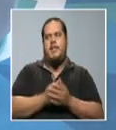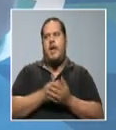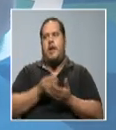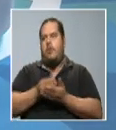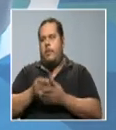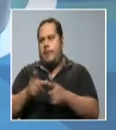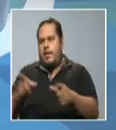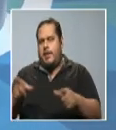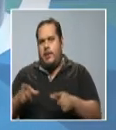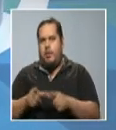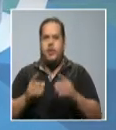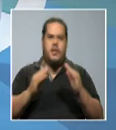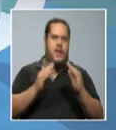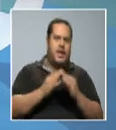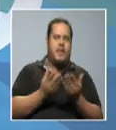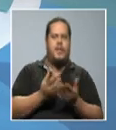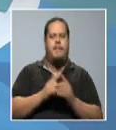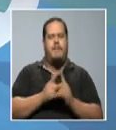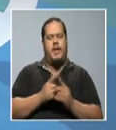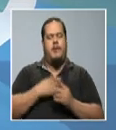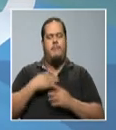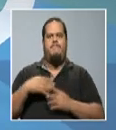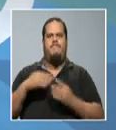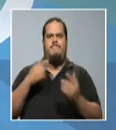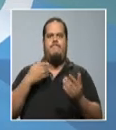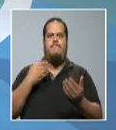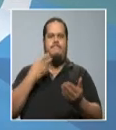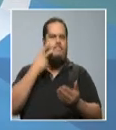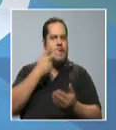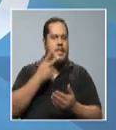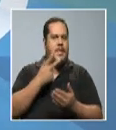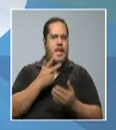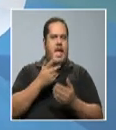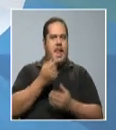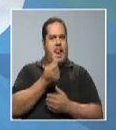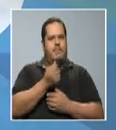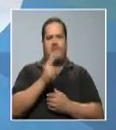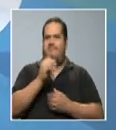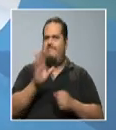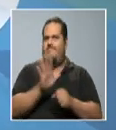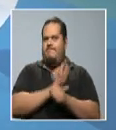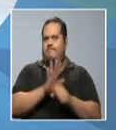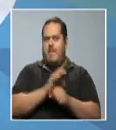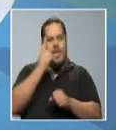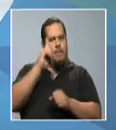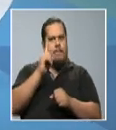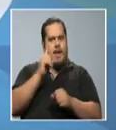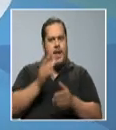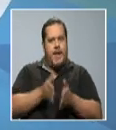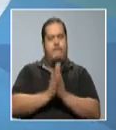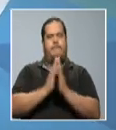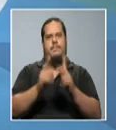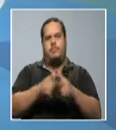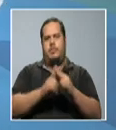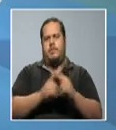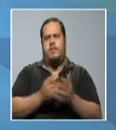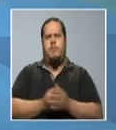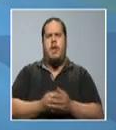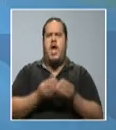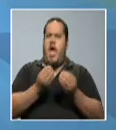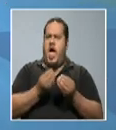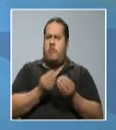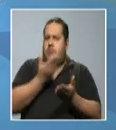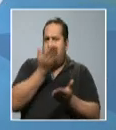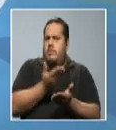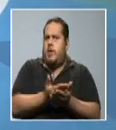con la sorpresa de que su salario y el de su pareja no son suficientes para acceder a esto. Hay bastantes ofertas